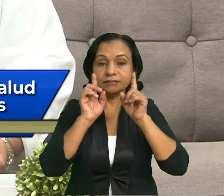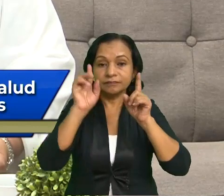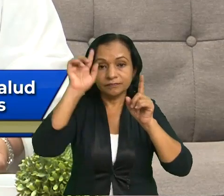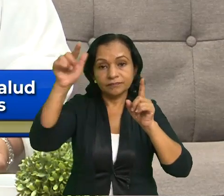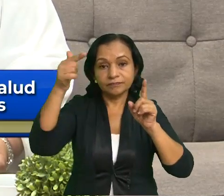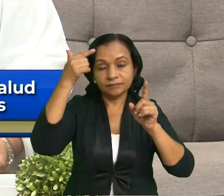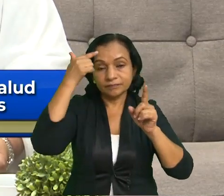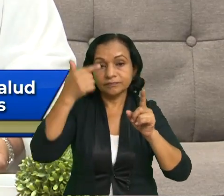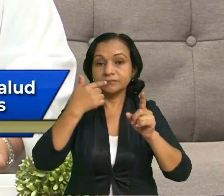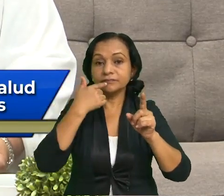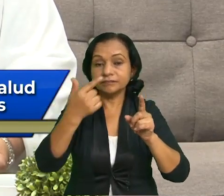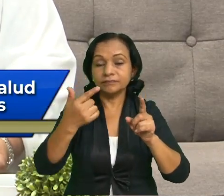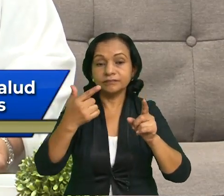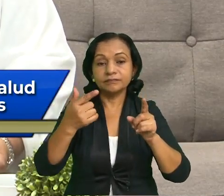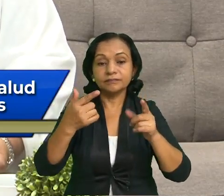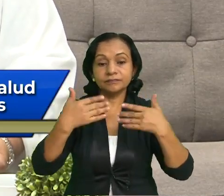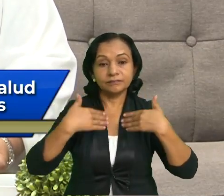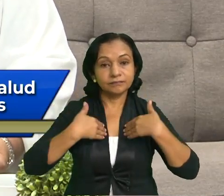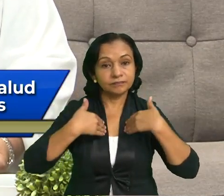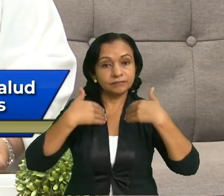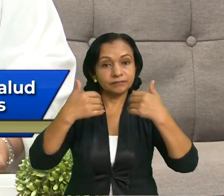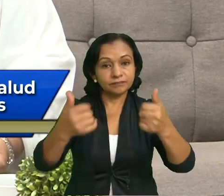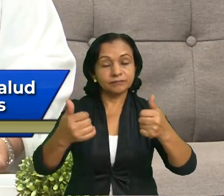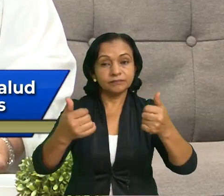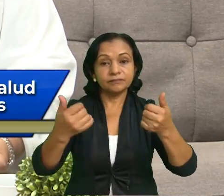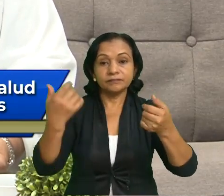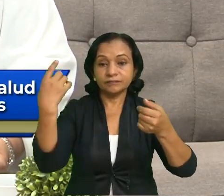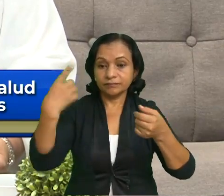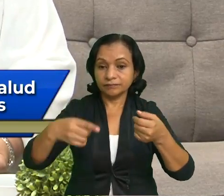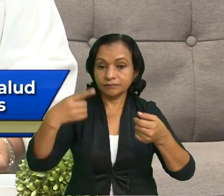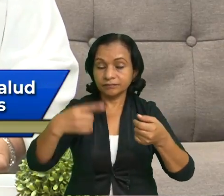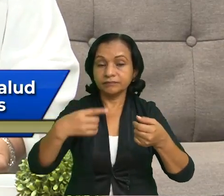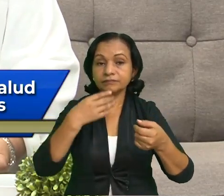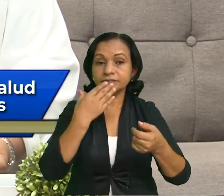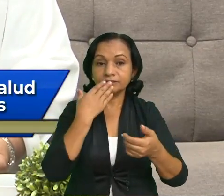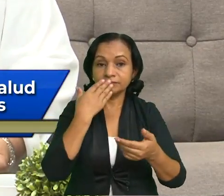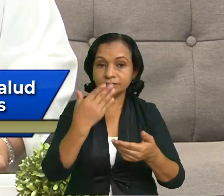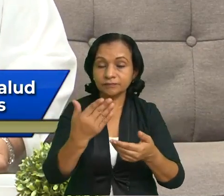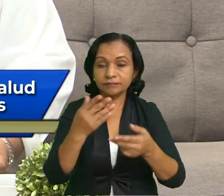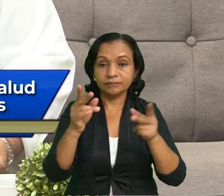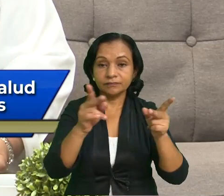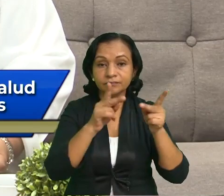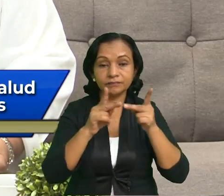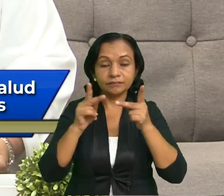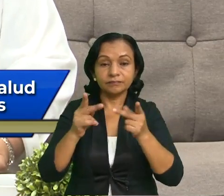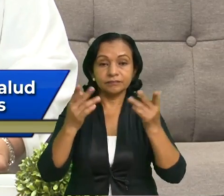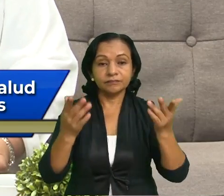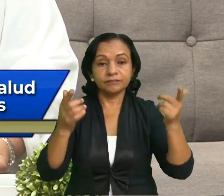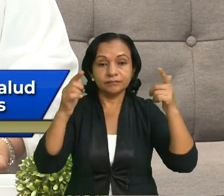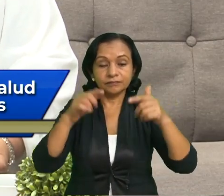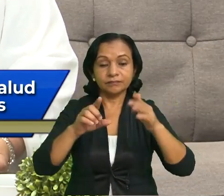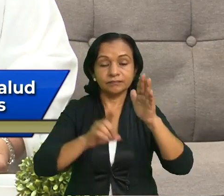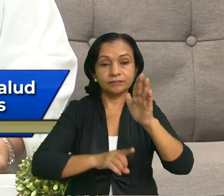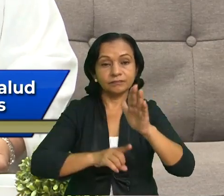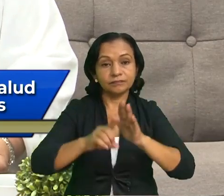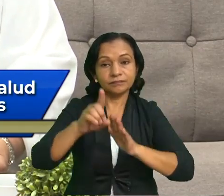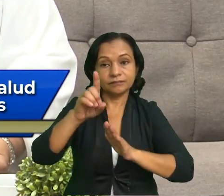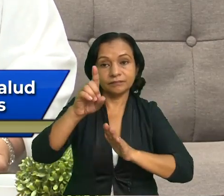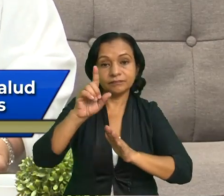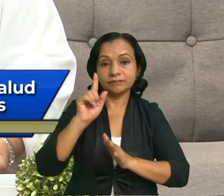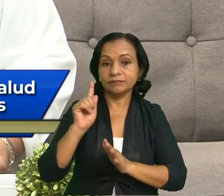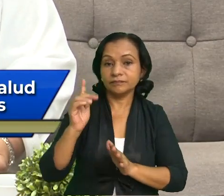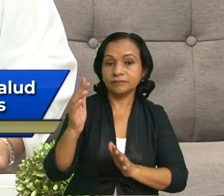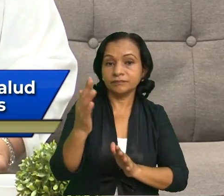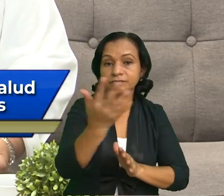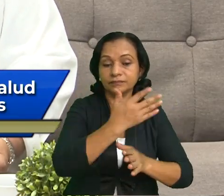garantizar la salud el restituir ese derecho perdido y que ahora se está desarrollando a través de todas